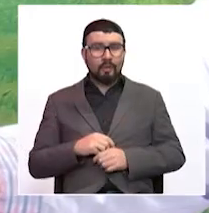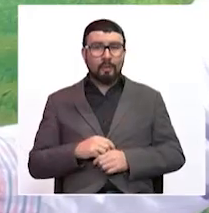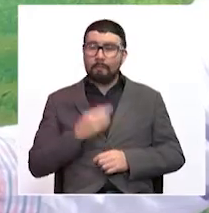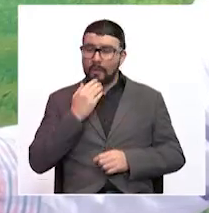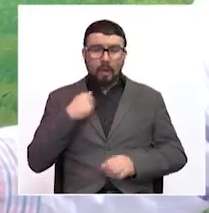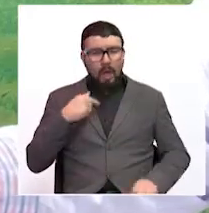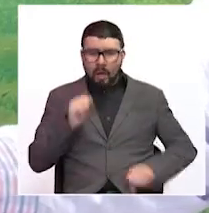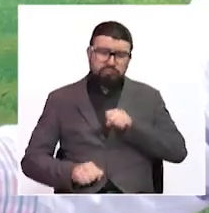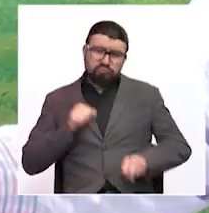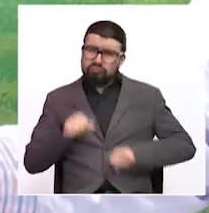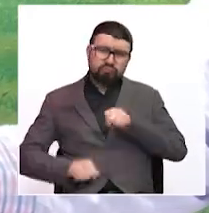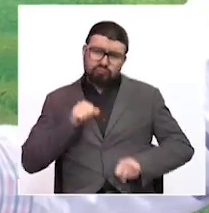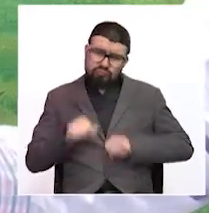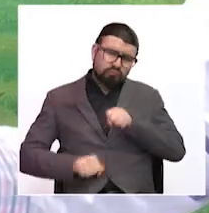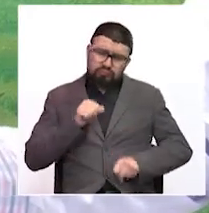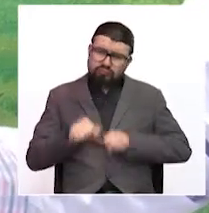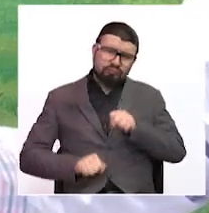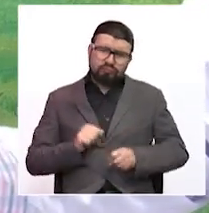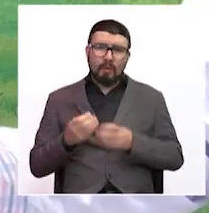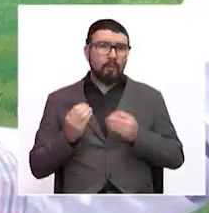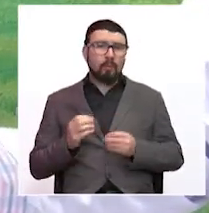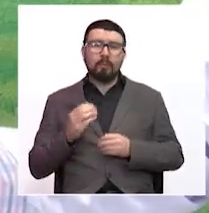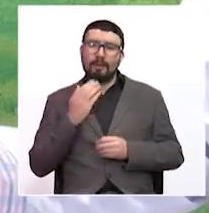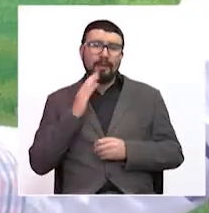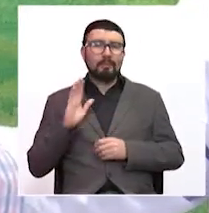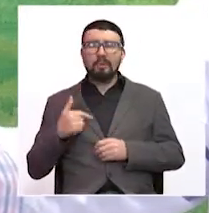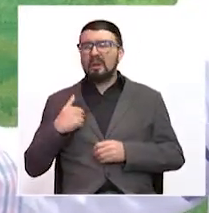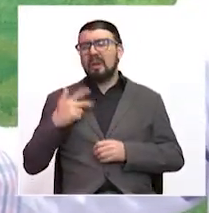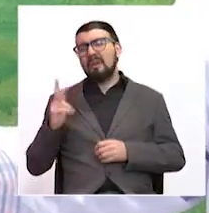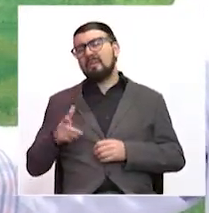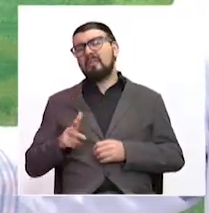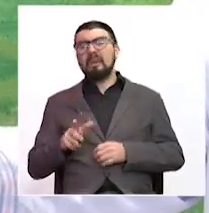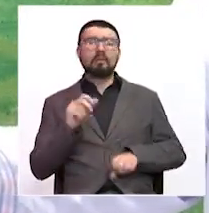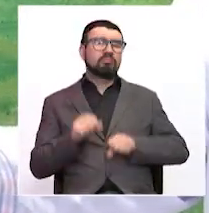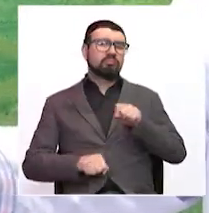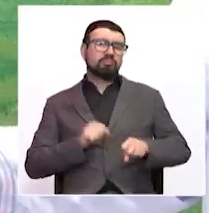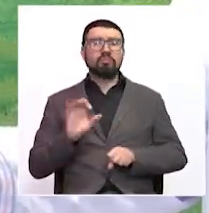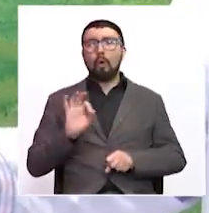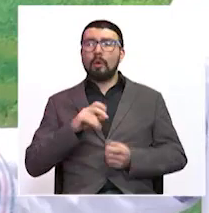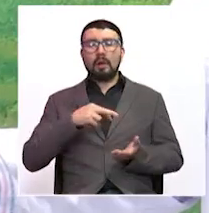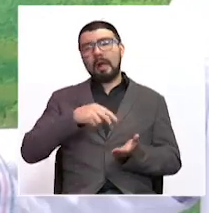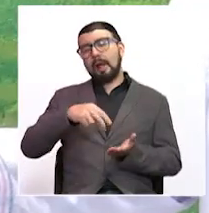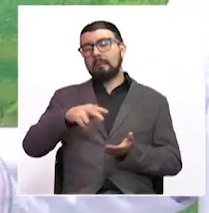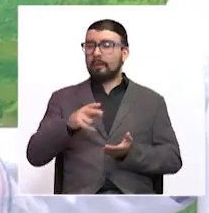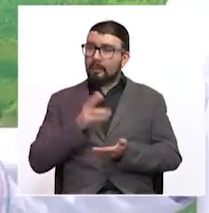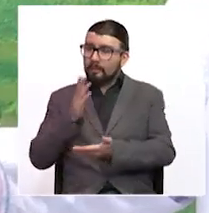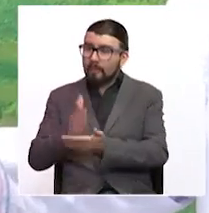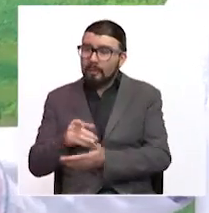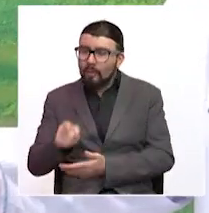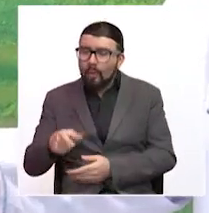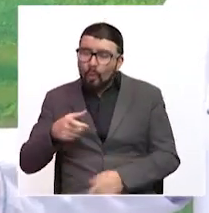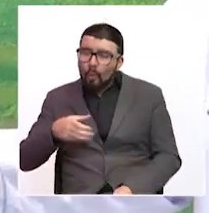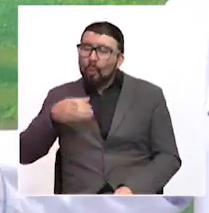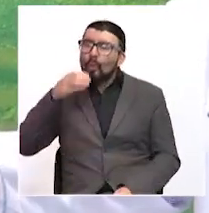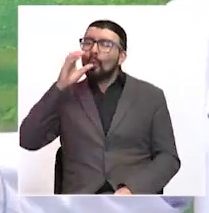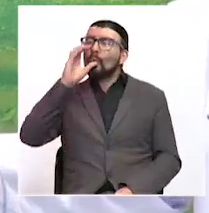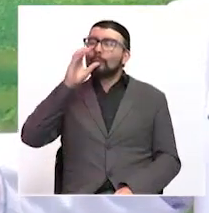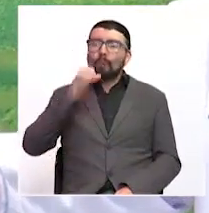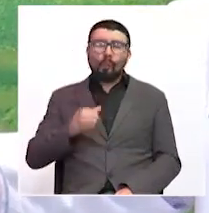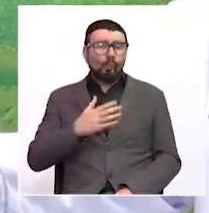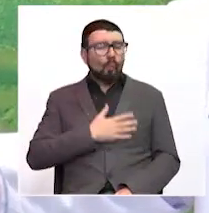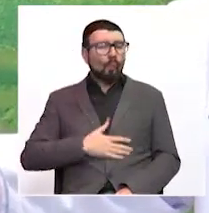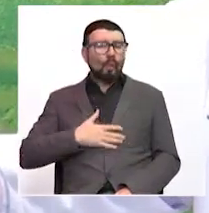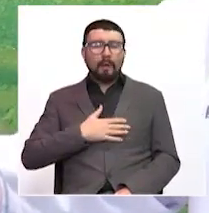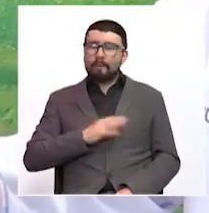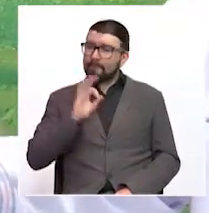el ejercicio si estamos en la ciclovía estamos trotando estamos caminando podemos tomarnos un delicioso juego y si lo acompañamos con